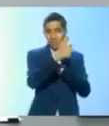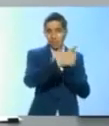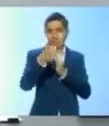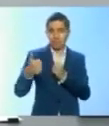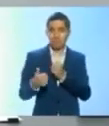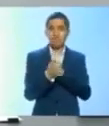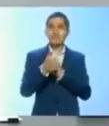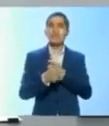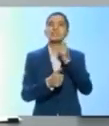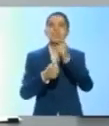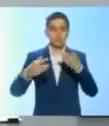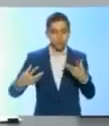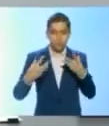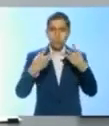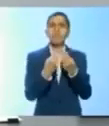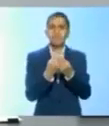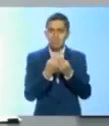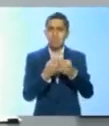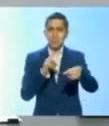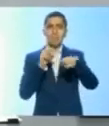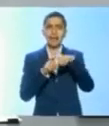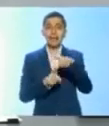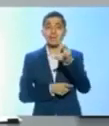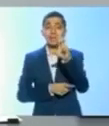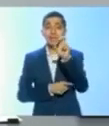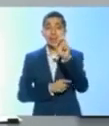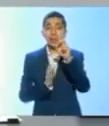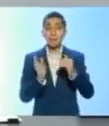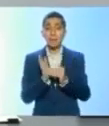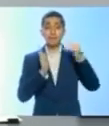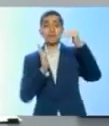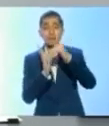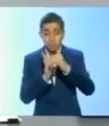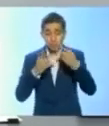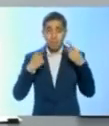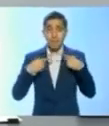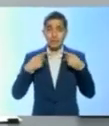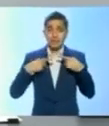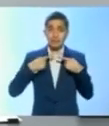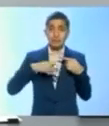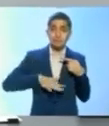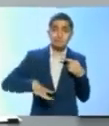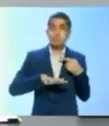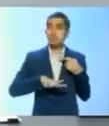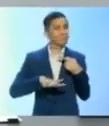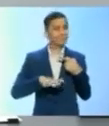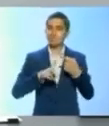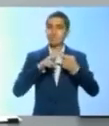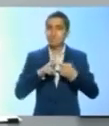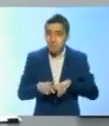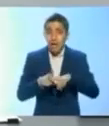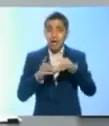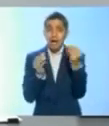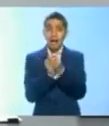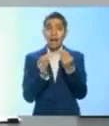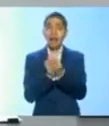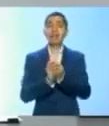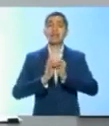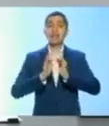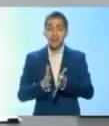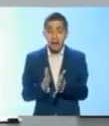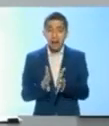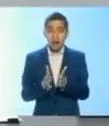en conjunto suman casi 30 millones de personas, no iniciar clases presenciales